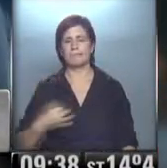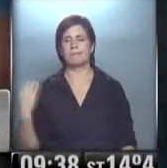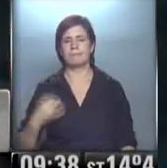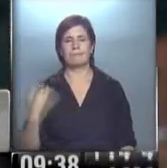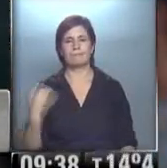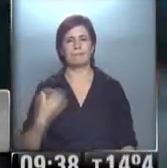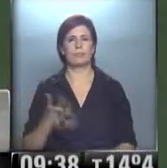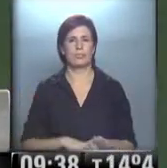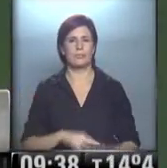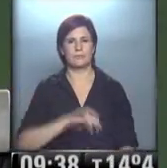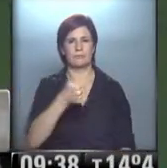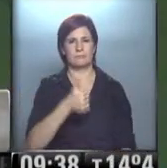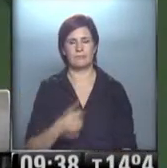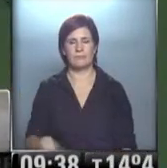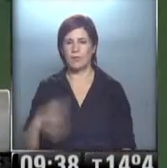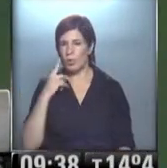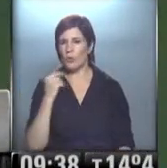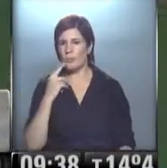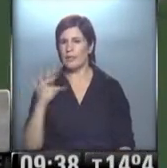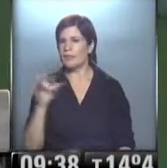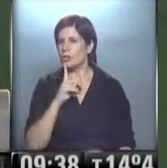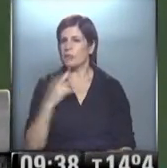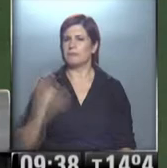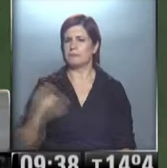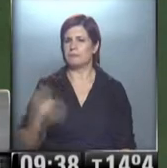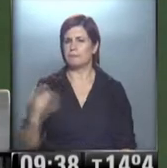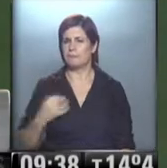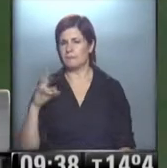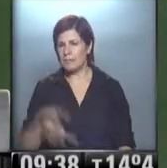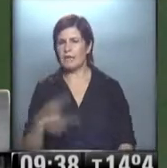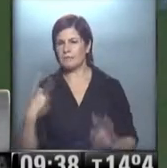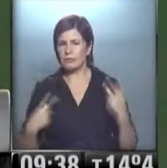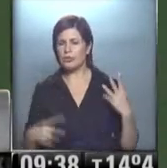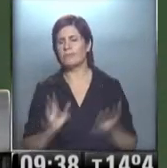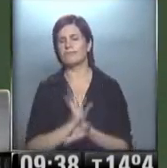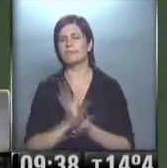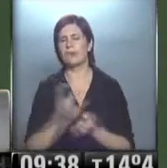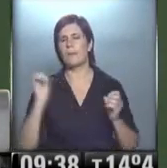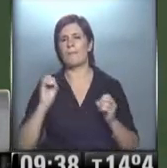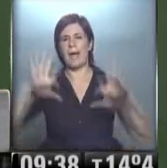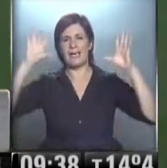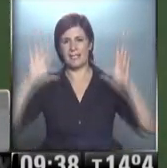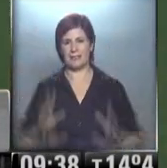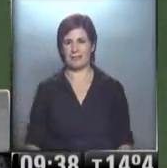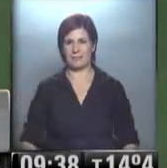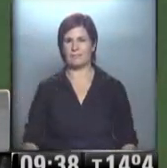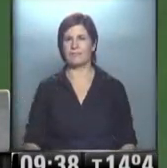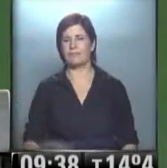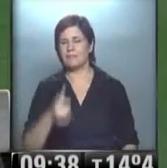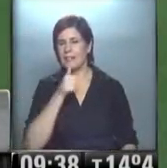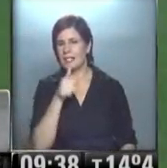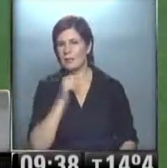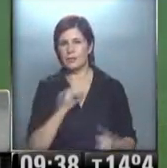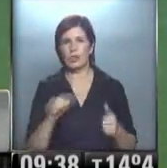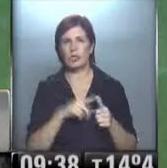chapa de hombre que siempre puede y bueno, está logrando el milagro porque Tigre logró imponerse con los goles de